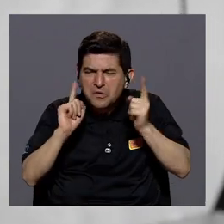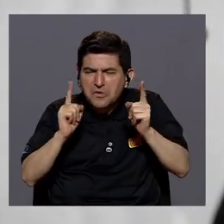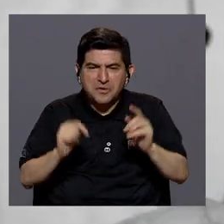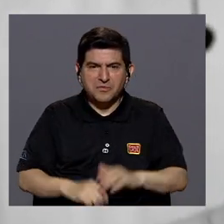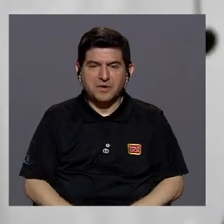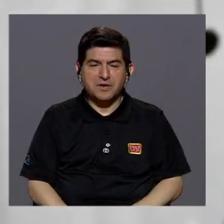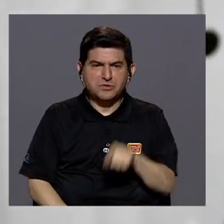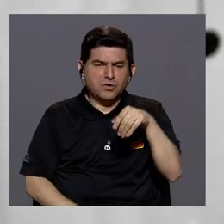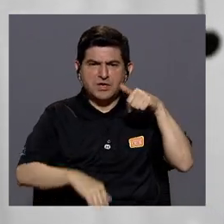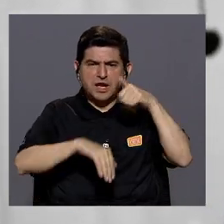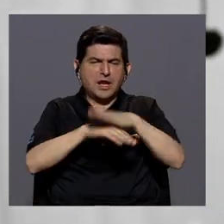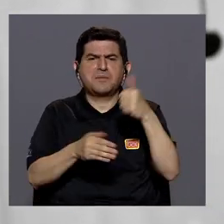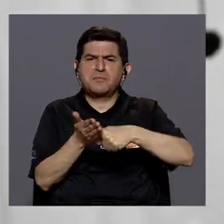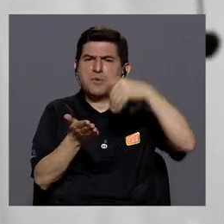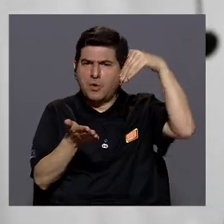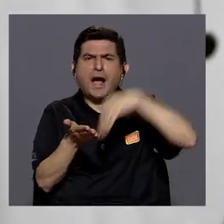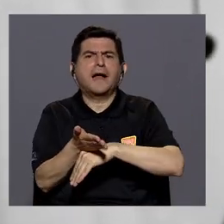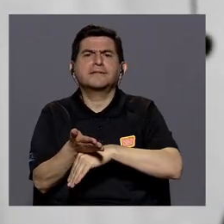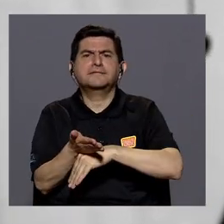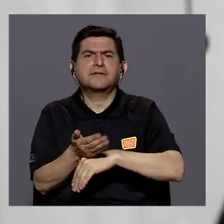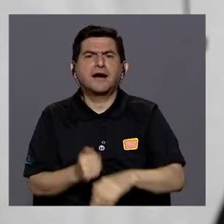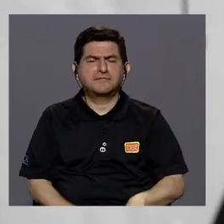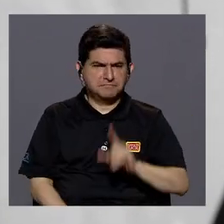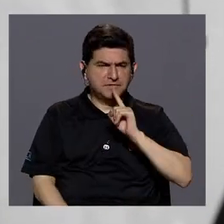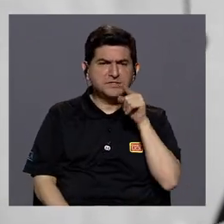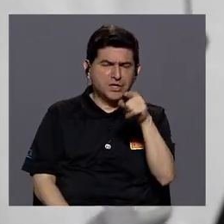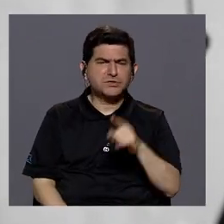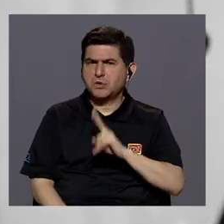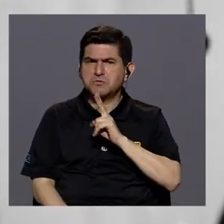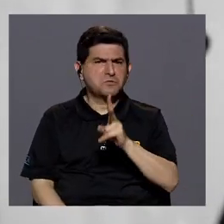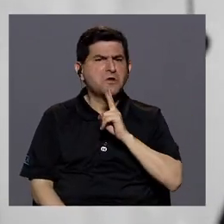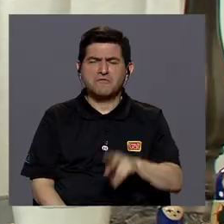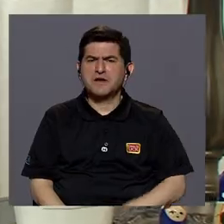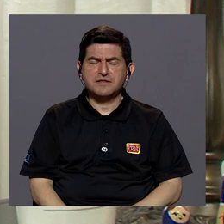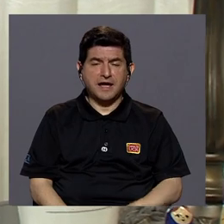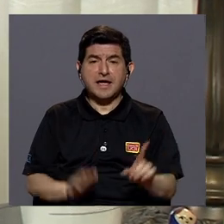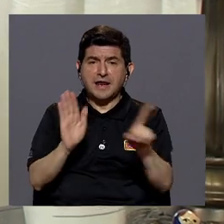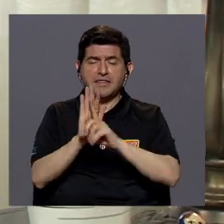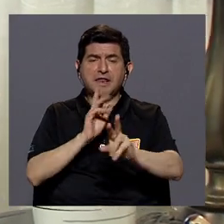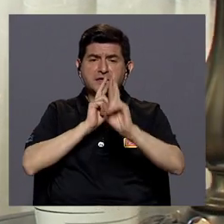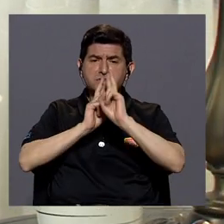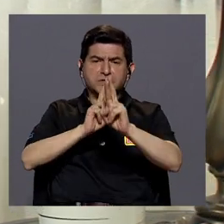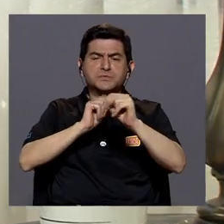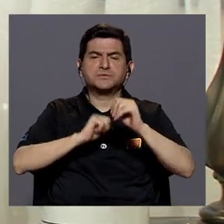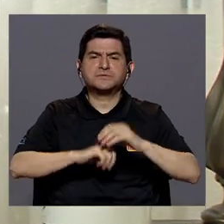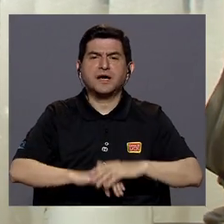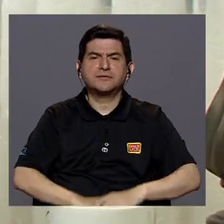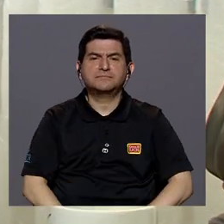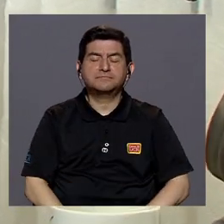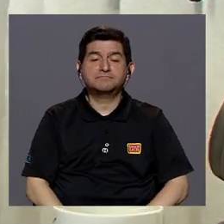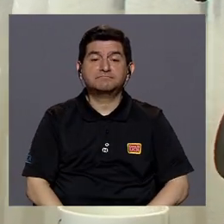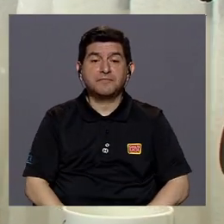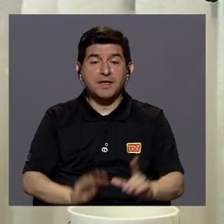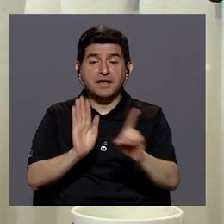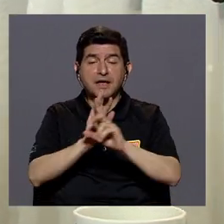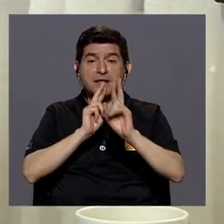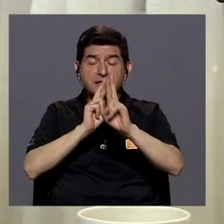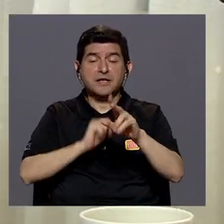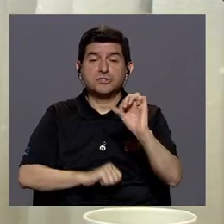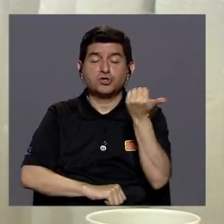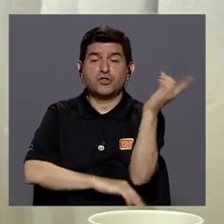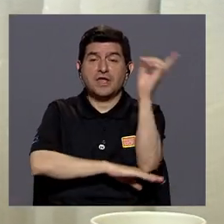él mandó una carta diciendo que no era cierto, un derecho de respuesta. Y el derecho de respuesta tiene 10 días